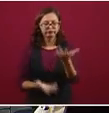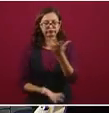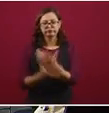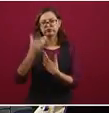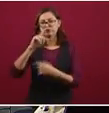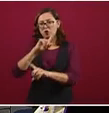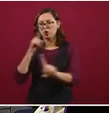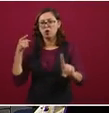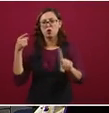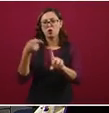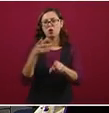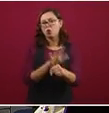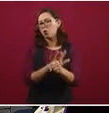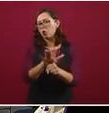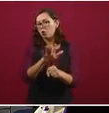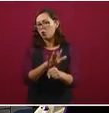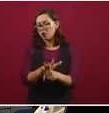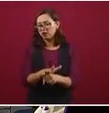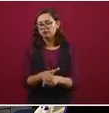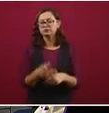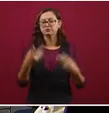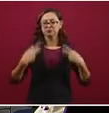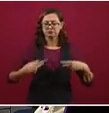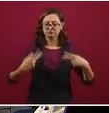del flujo migratorio